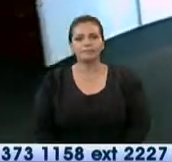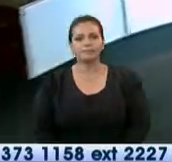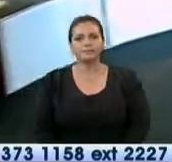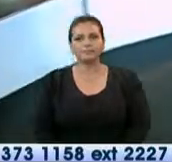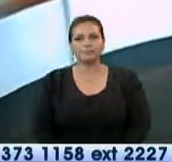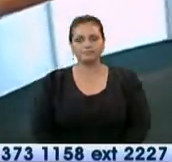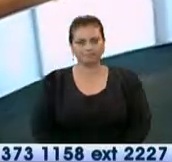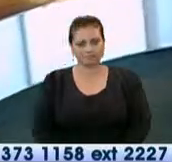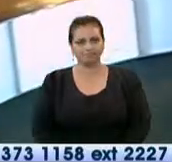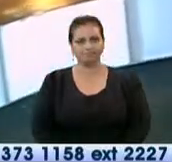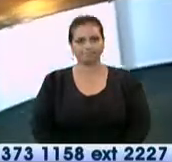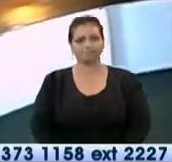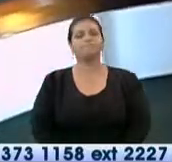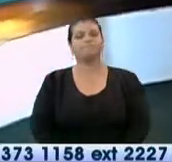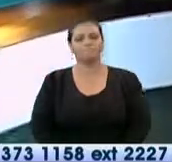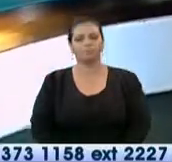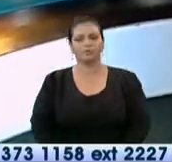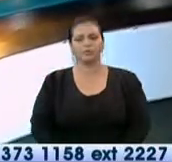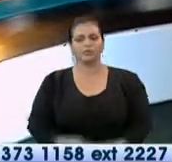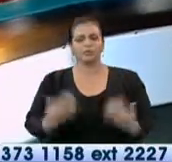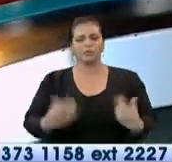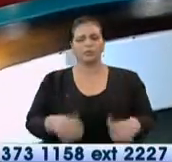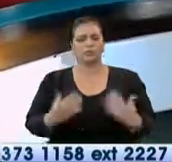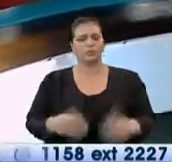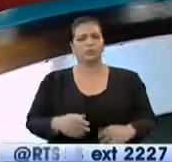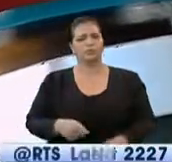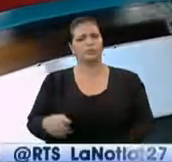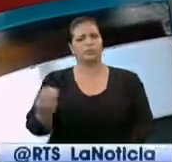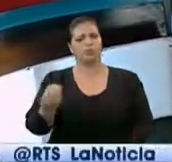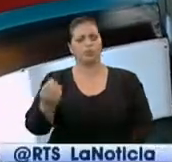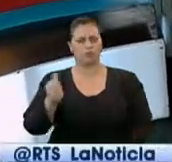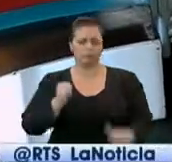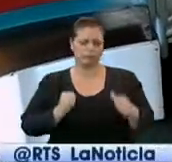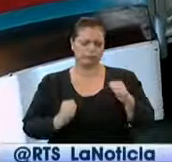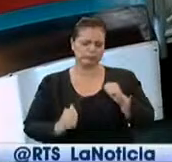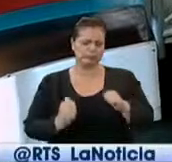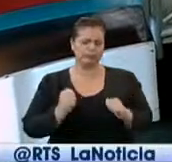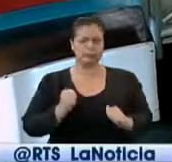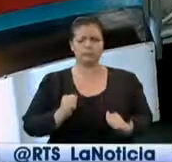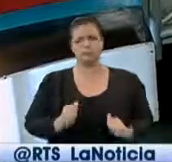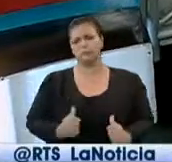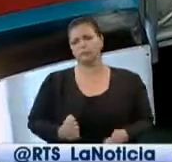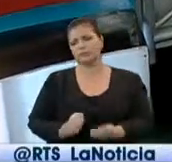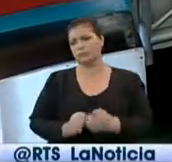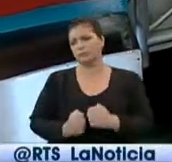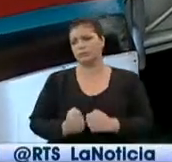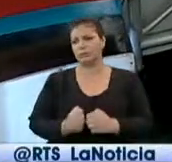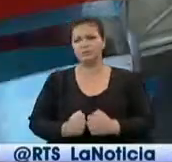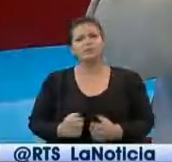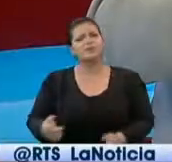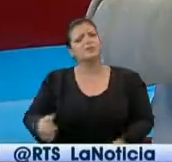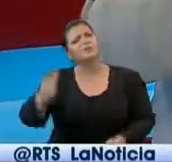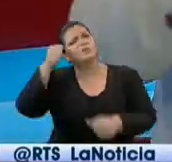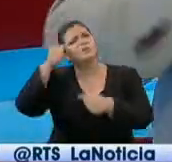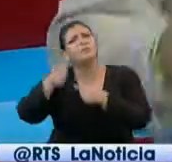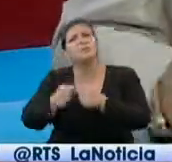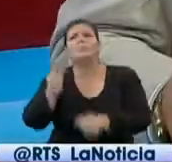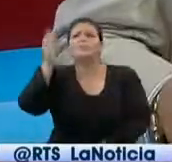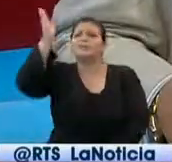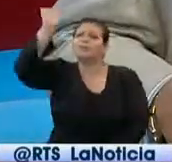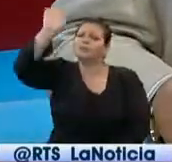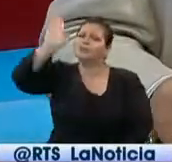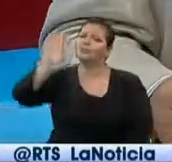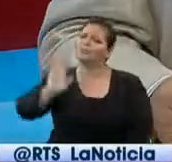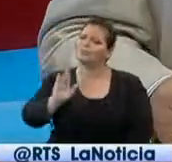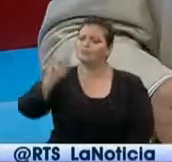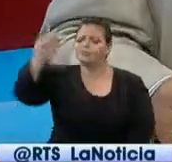Bueno, atribulado y agobiado por los problemas que seguramente tendrá este joven, sin pensar que existe un ser supremo que guía nuestras vidas y